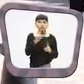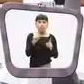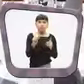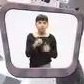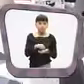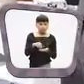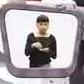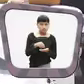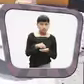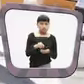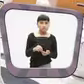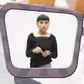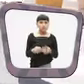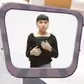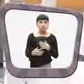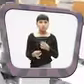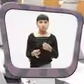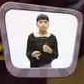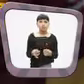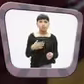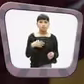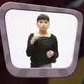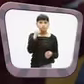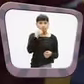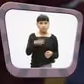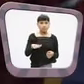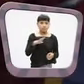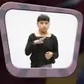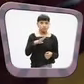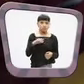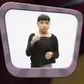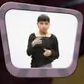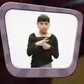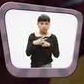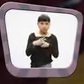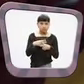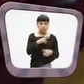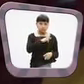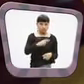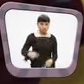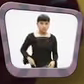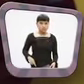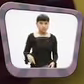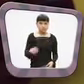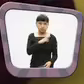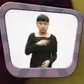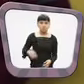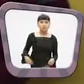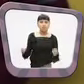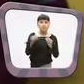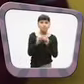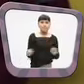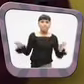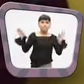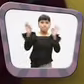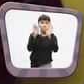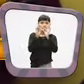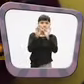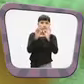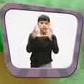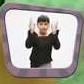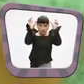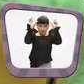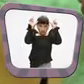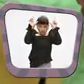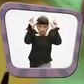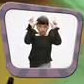una pieza de ajedrez, ¿qué pieza te gustaría ser? La dama, porque la dama protege al rey y el rey es lo más importante en el